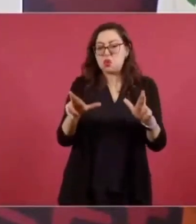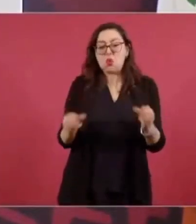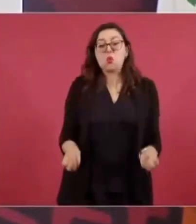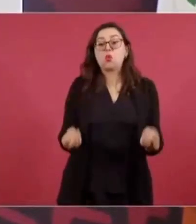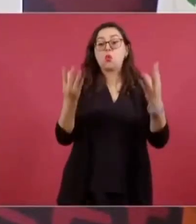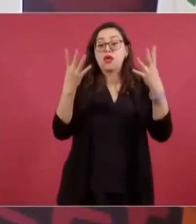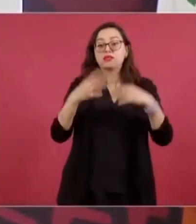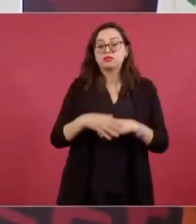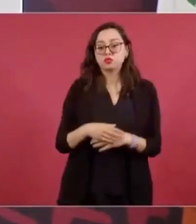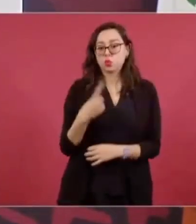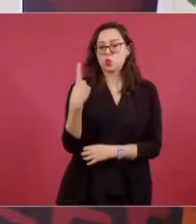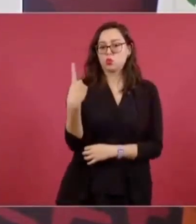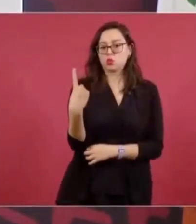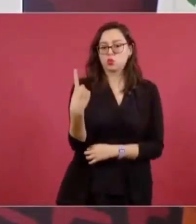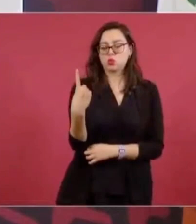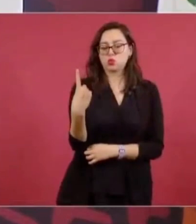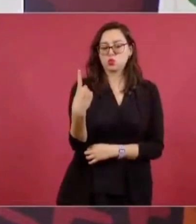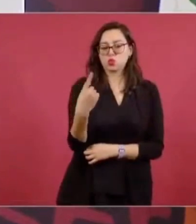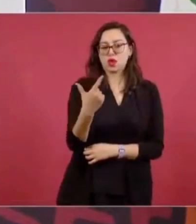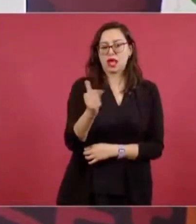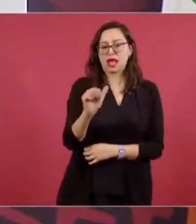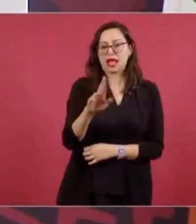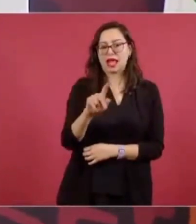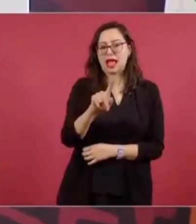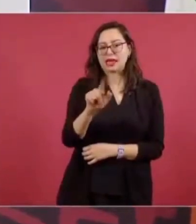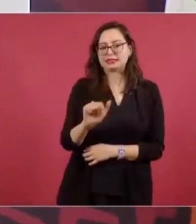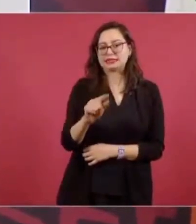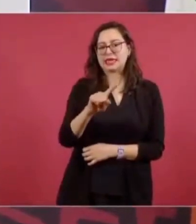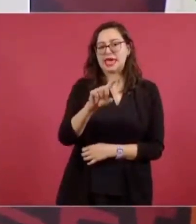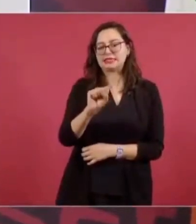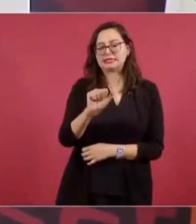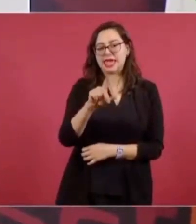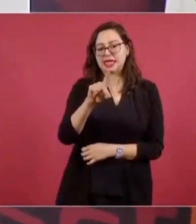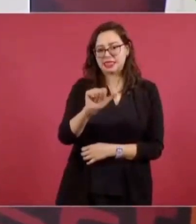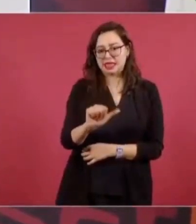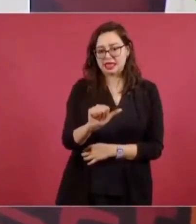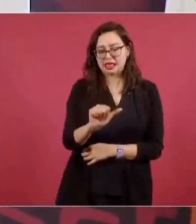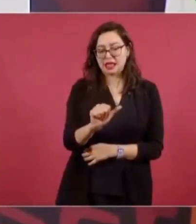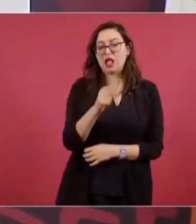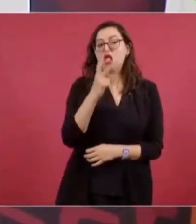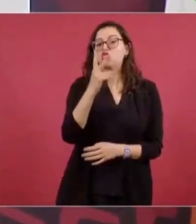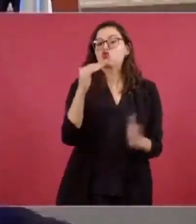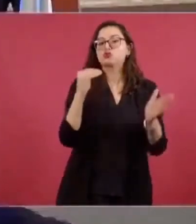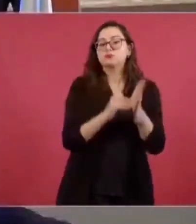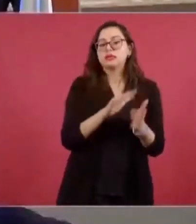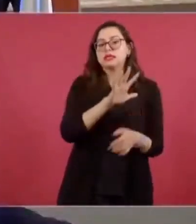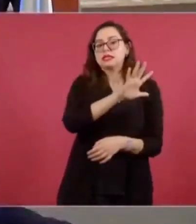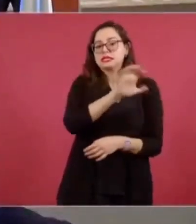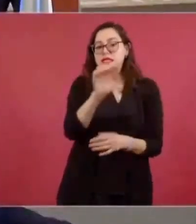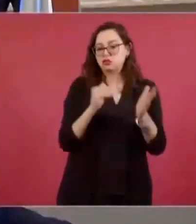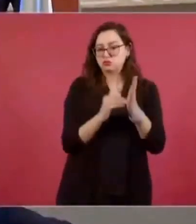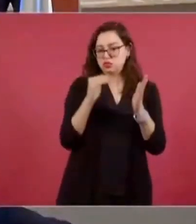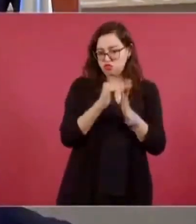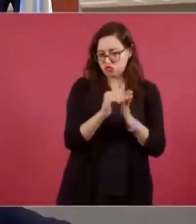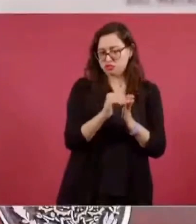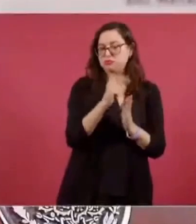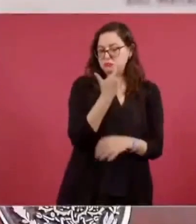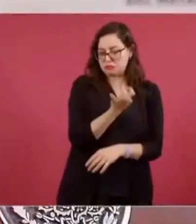los Garzazada, con 2,500 millones en la lista. Una.